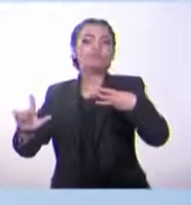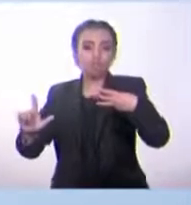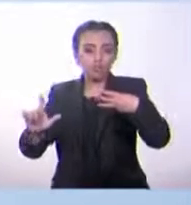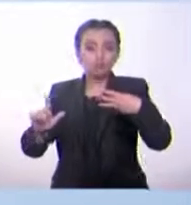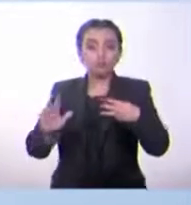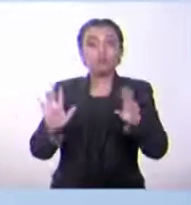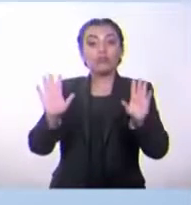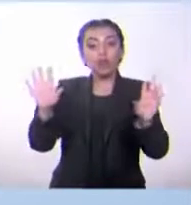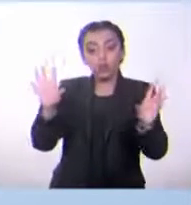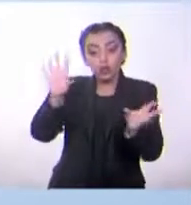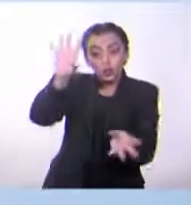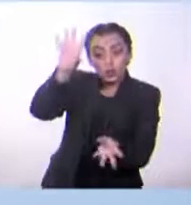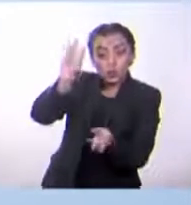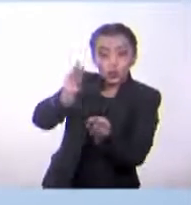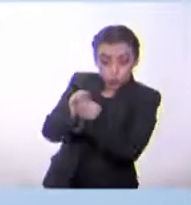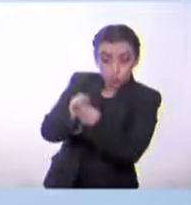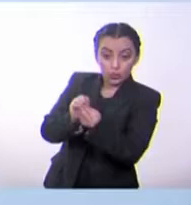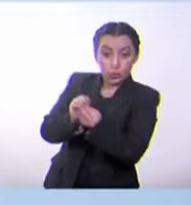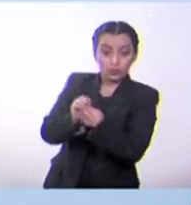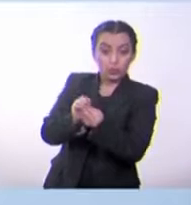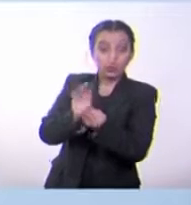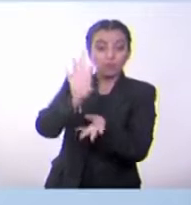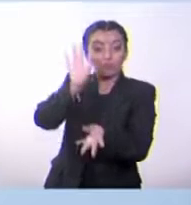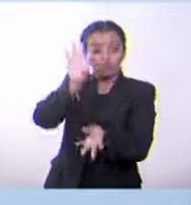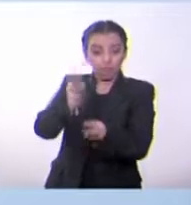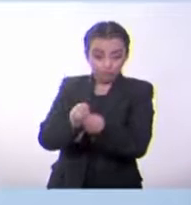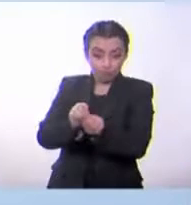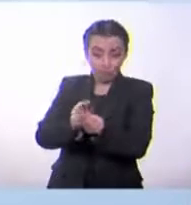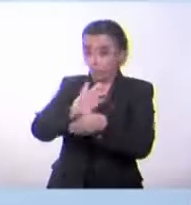esas cantidades